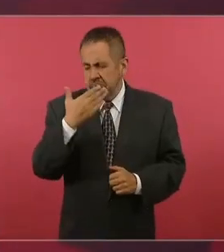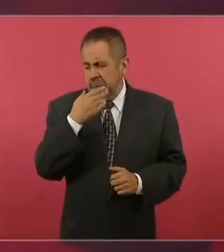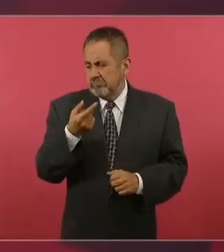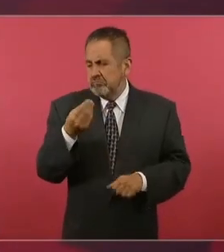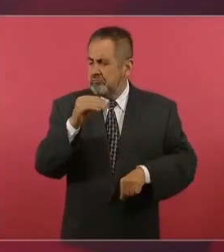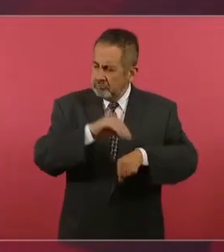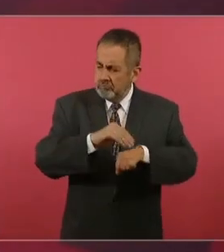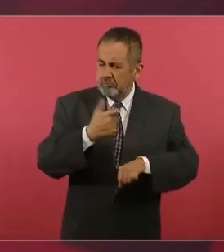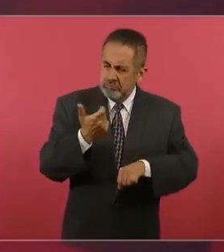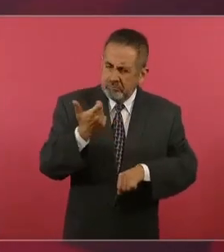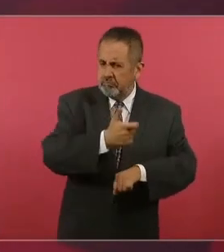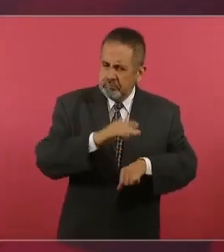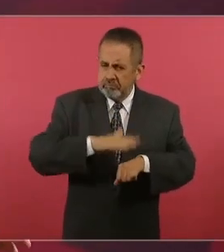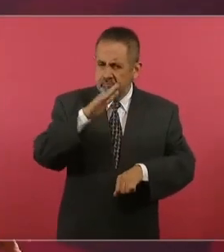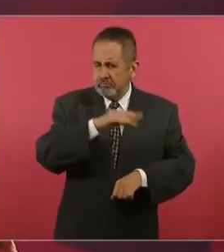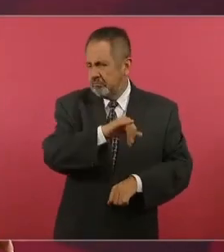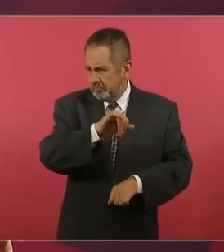eso,